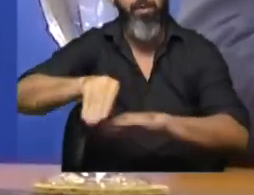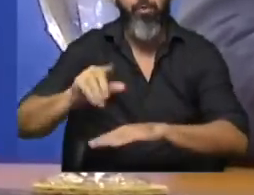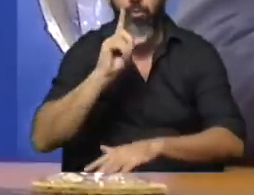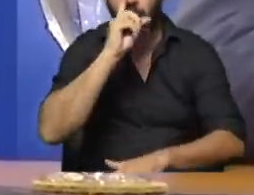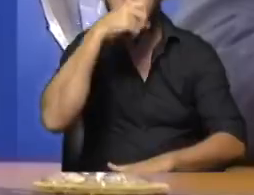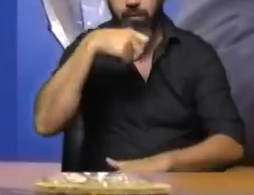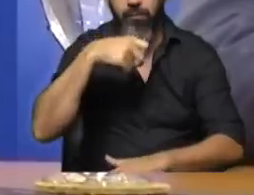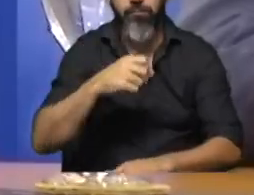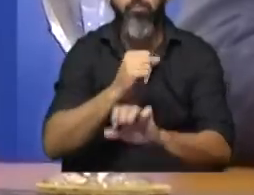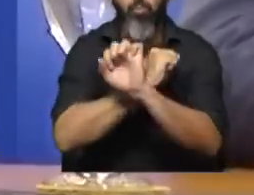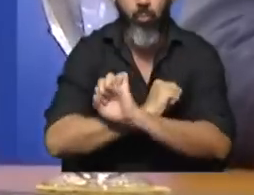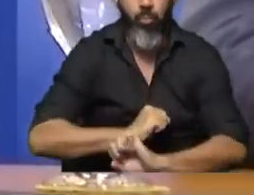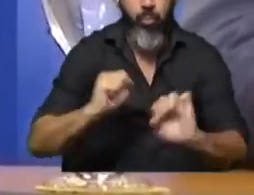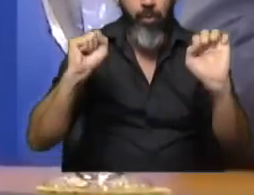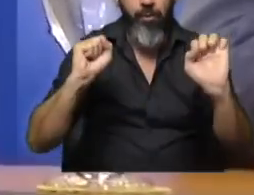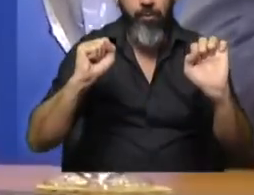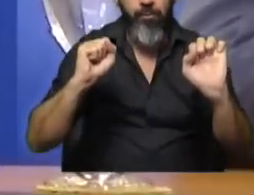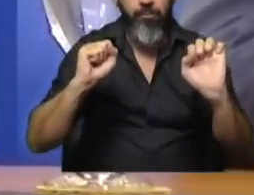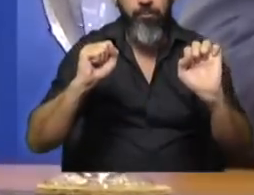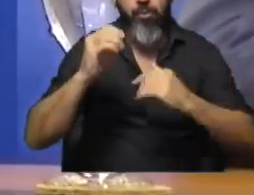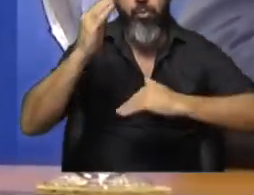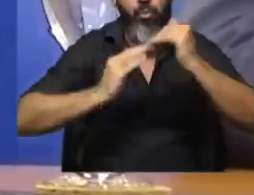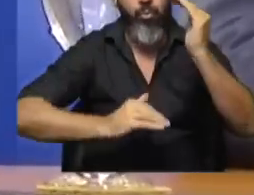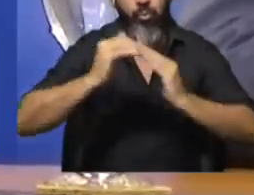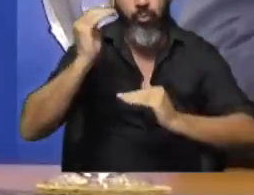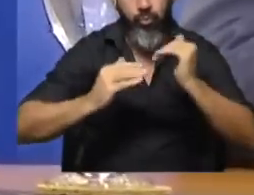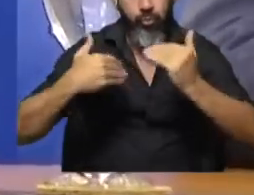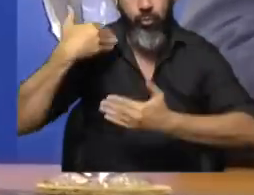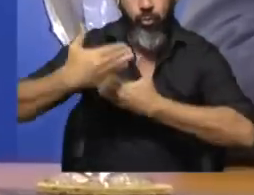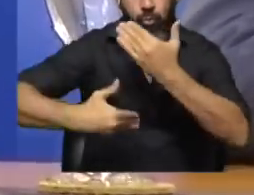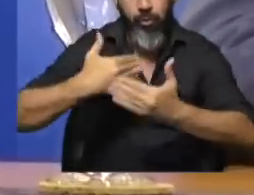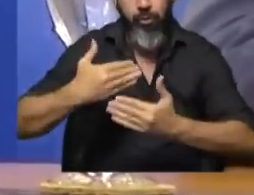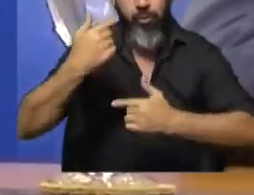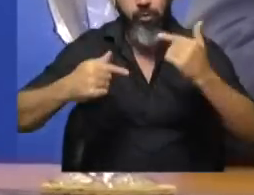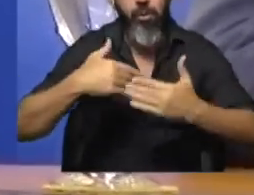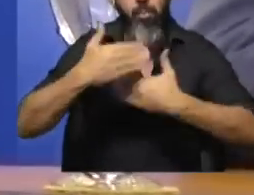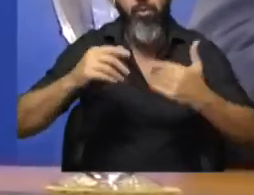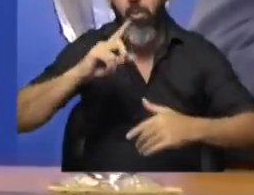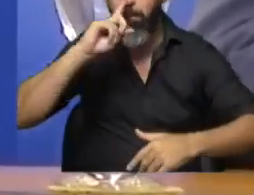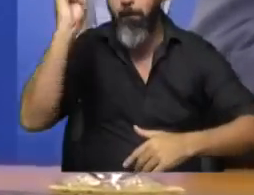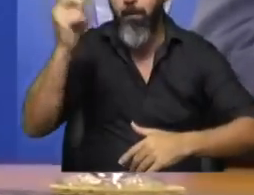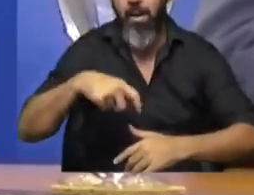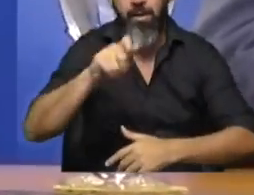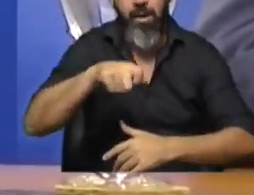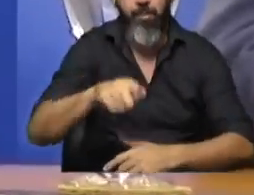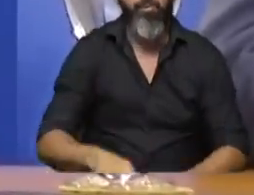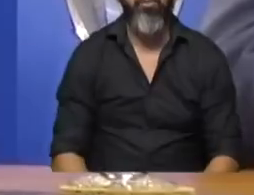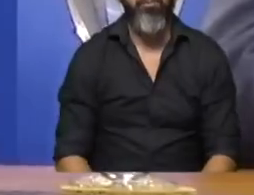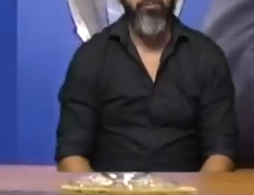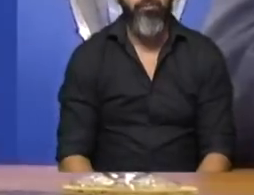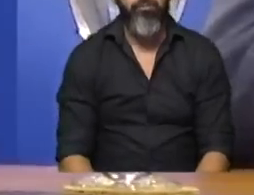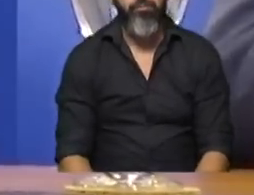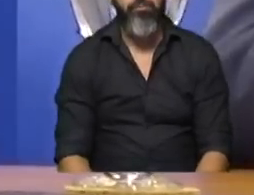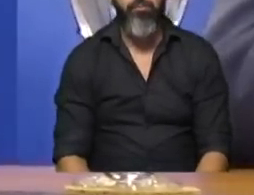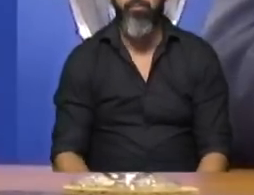eso nos habilita en las obras que estamos comentando tener procesos jurídicos más rápidos